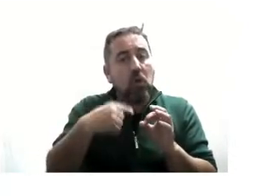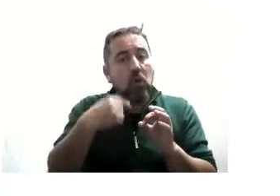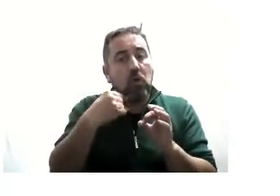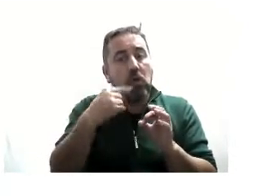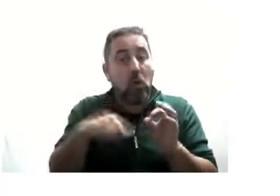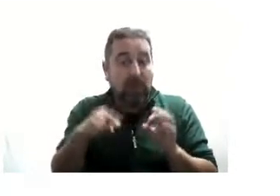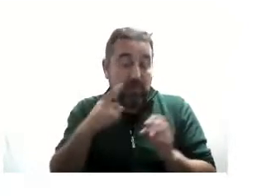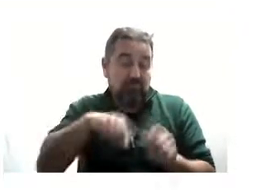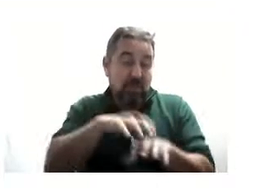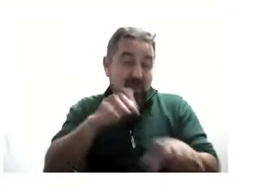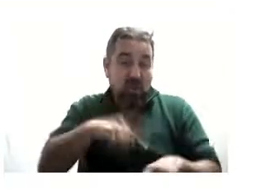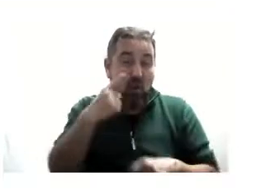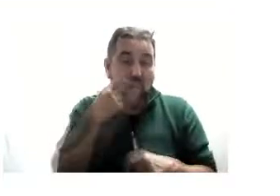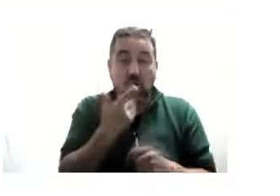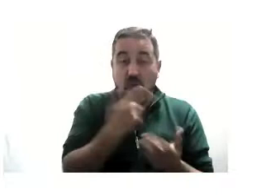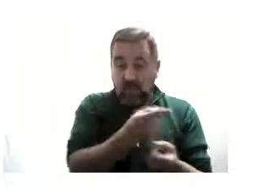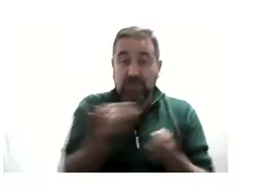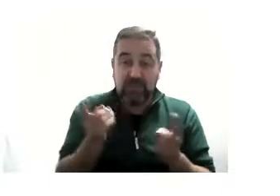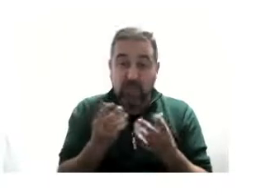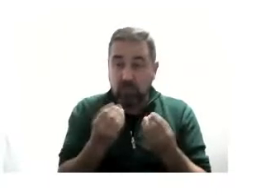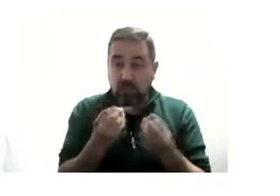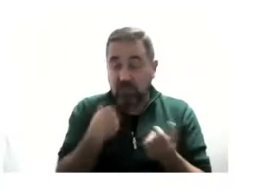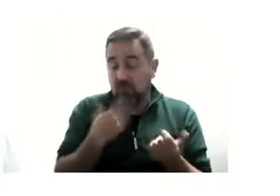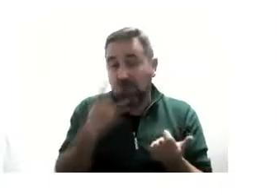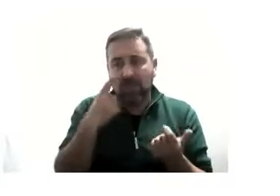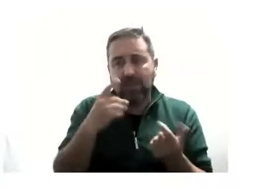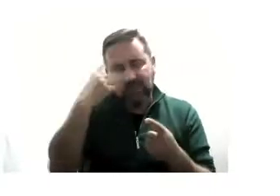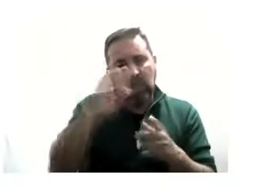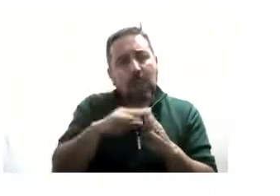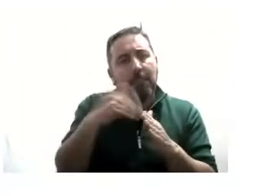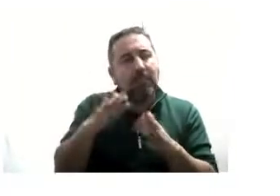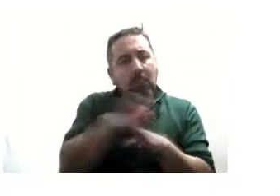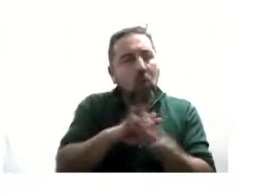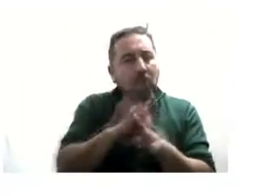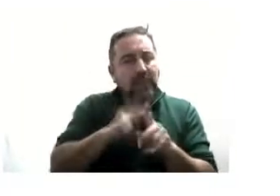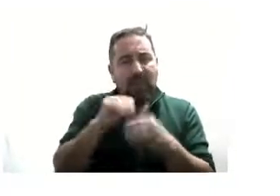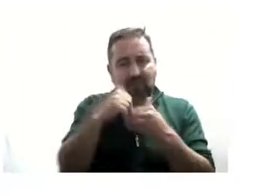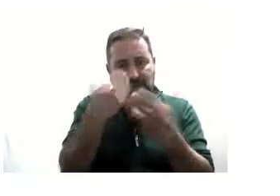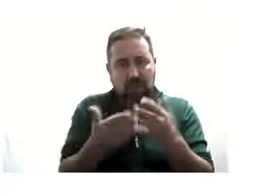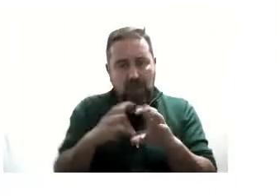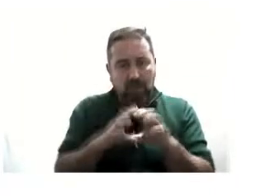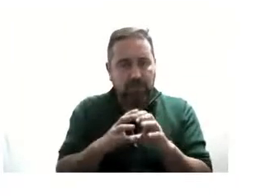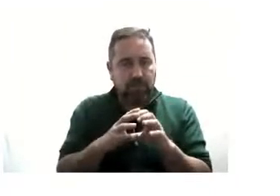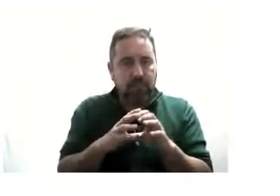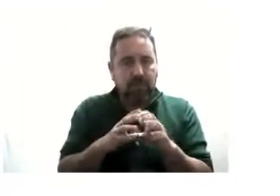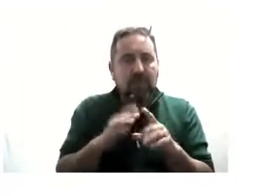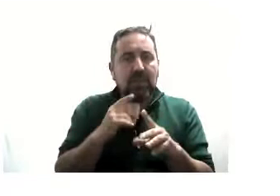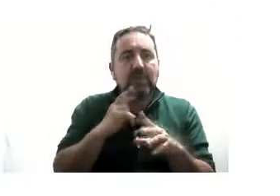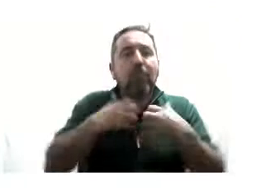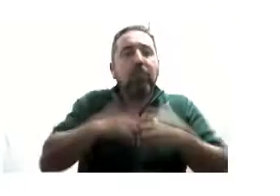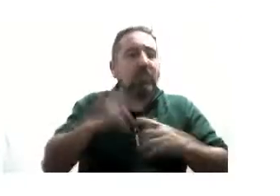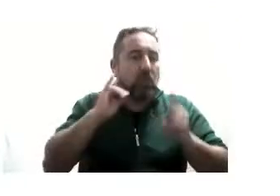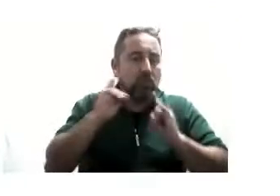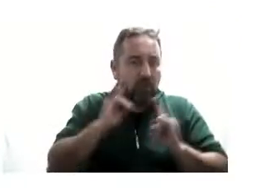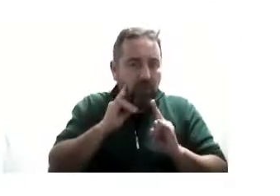los conocéis, pero recuerdo un poco, tienen una parte externa donde va el procesador de sonido,